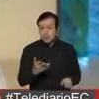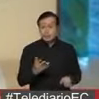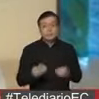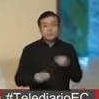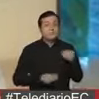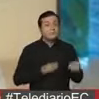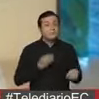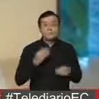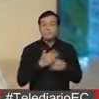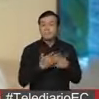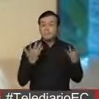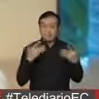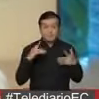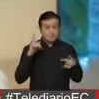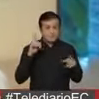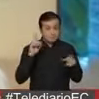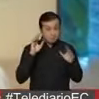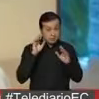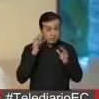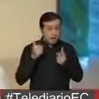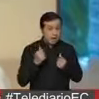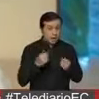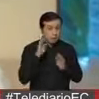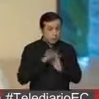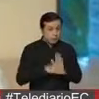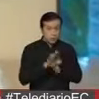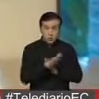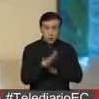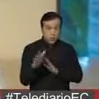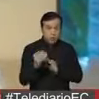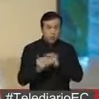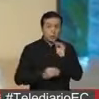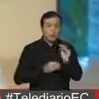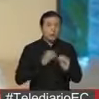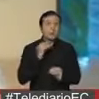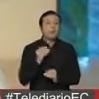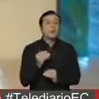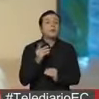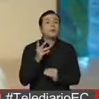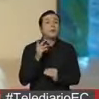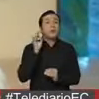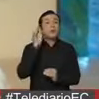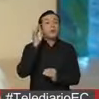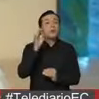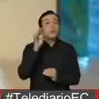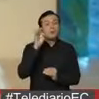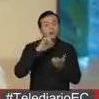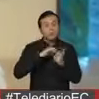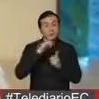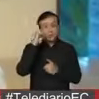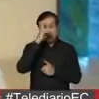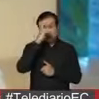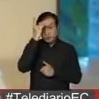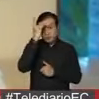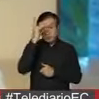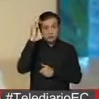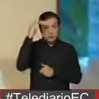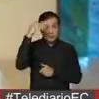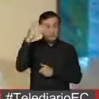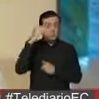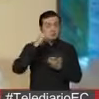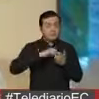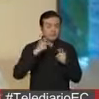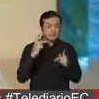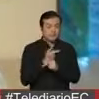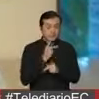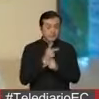único que lograremos, si no reducimos el gasto, lo único que haremos es posponer un futuro default de la deuda, es decir, una futura crisis de la deuda, y